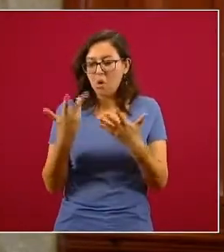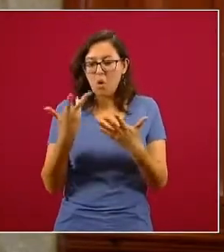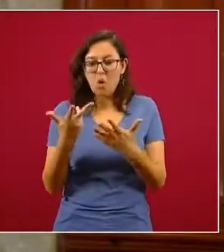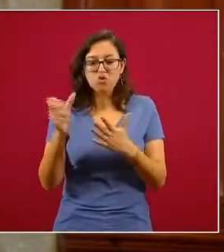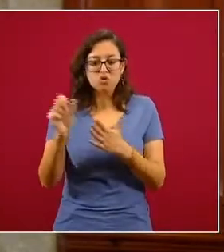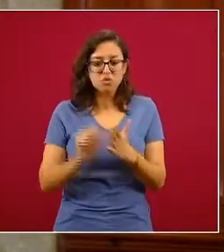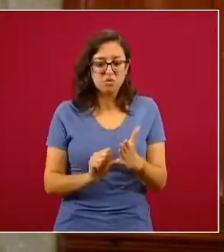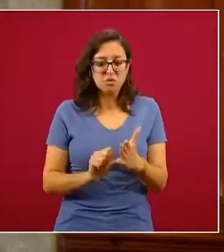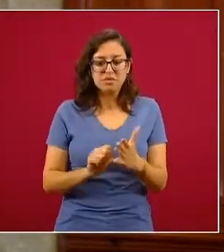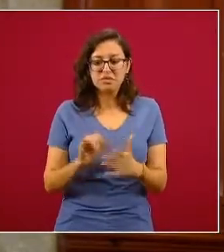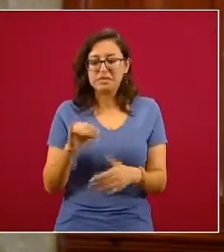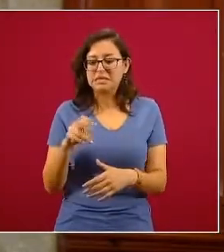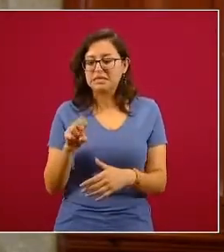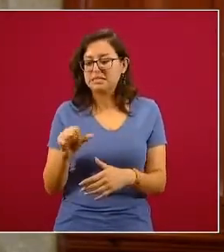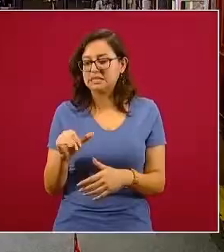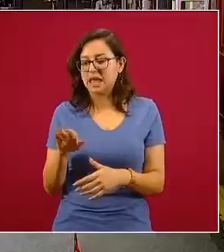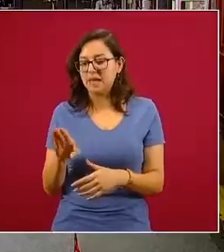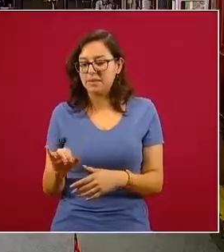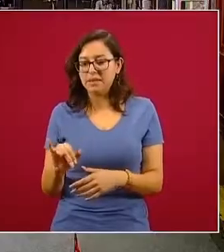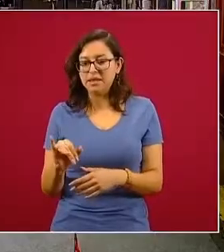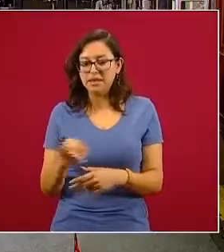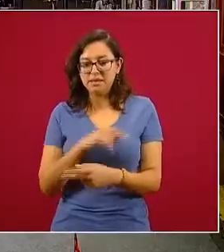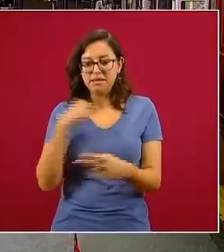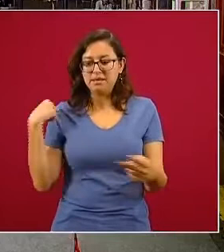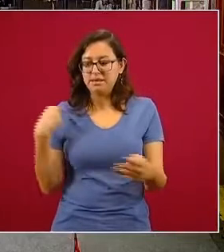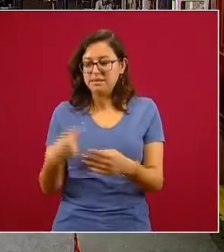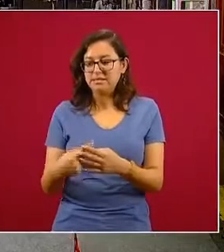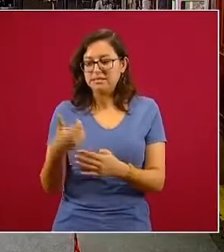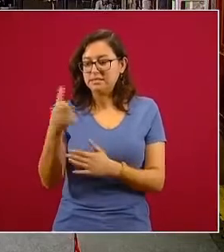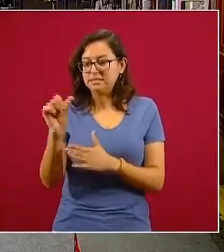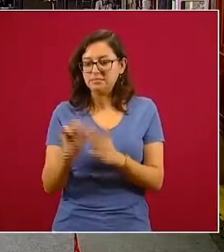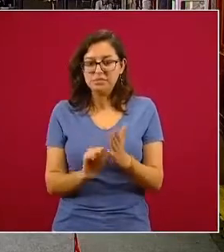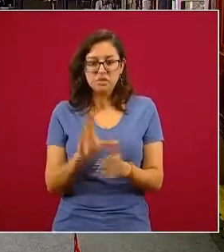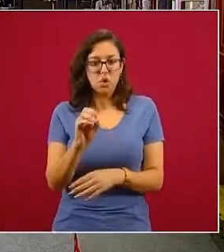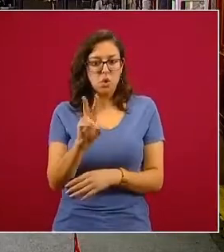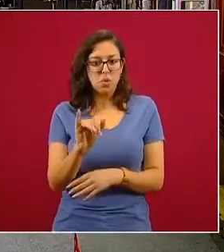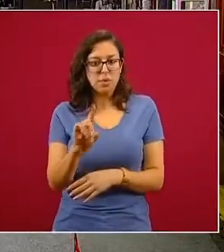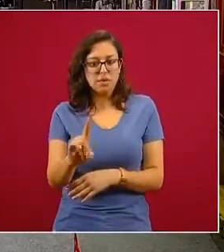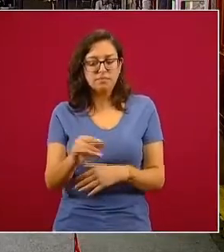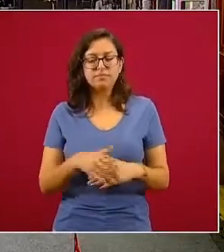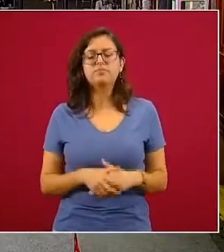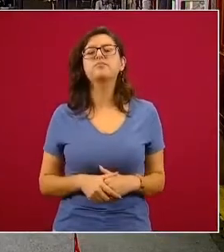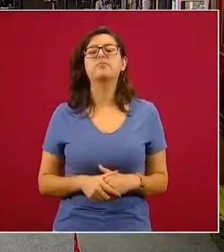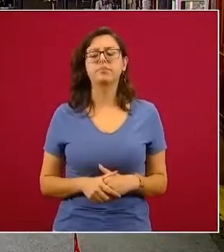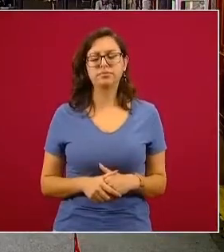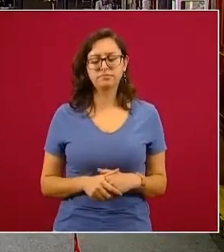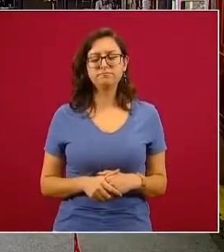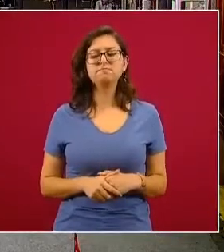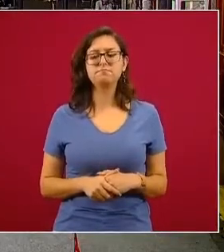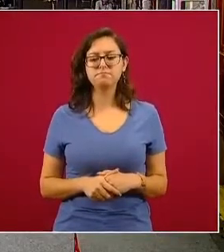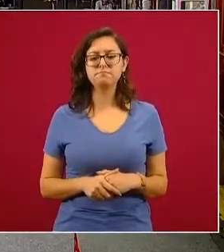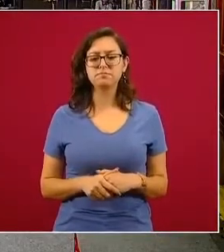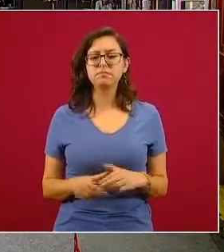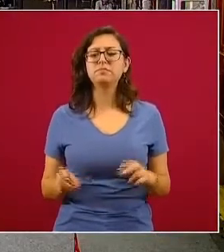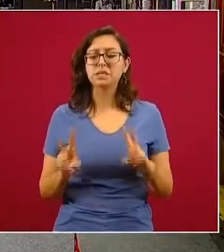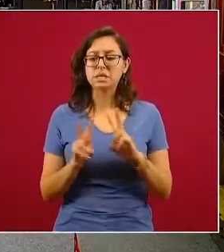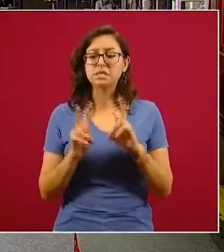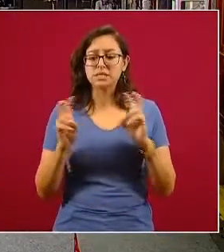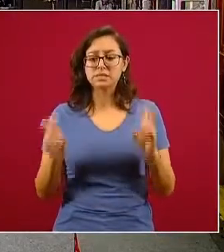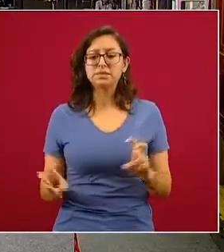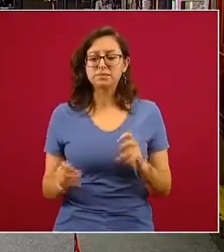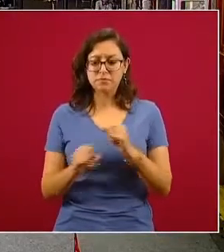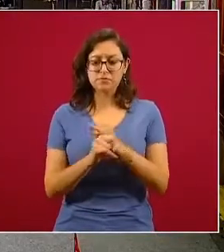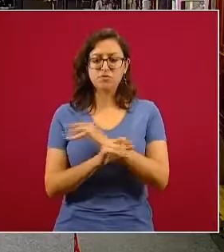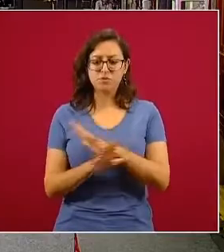INSABI y a 6 de COVID. Muchas gracias. Sobre el recordatorio, con mucho gusto, lo preparamos, un